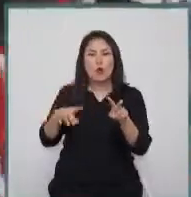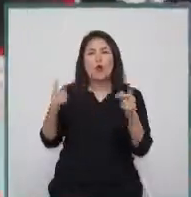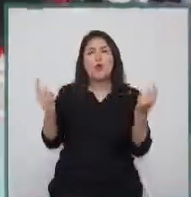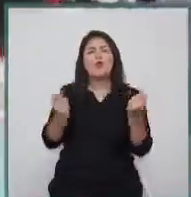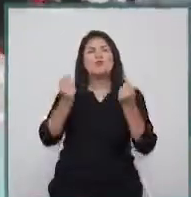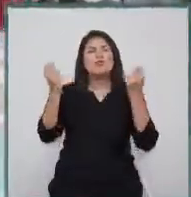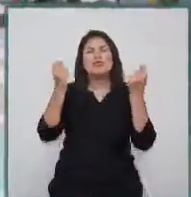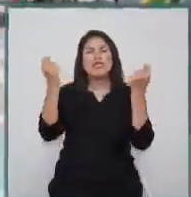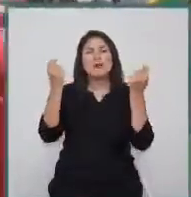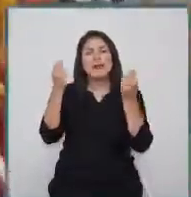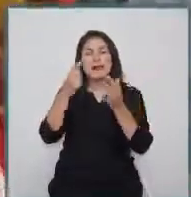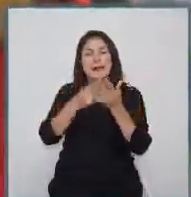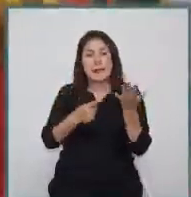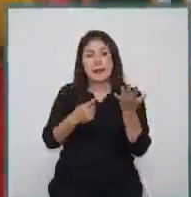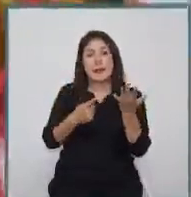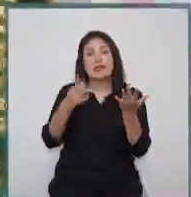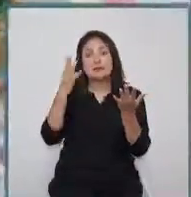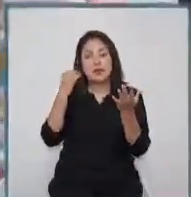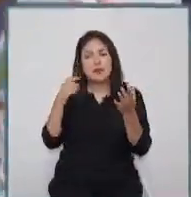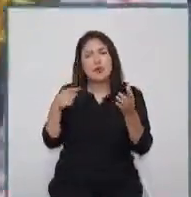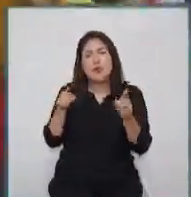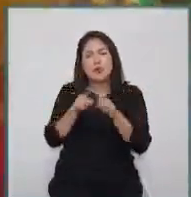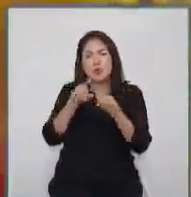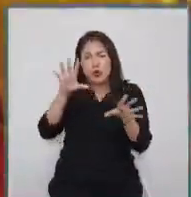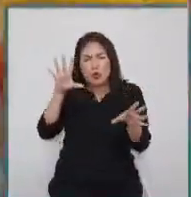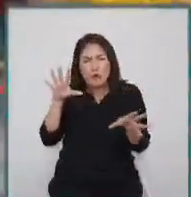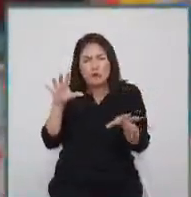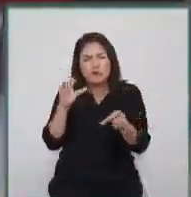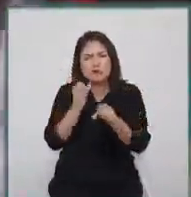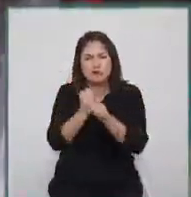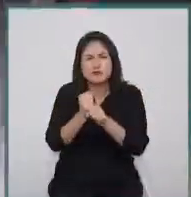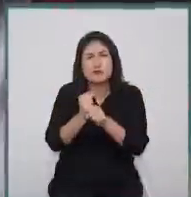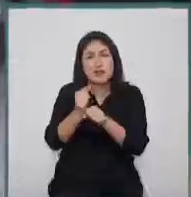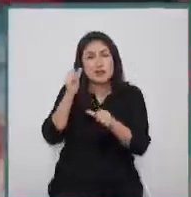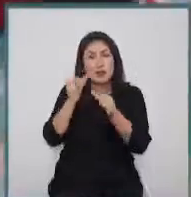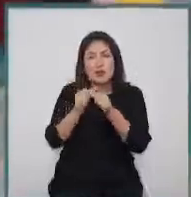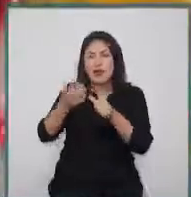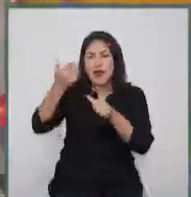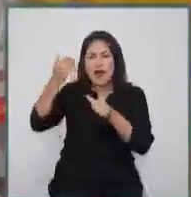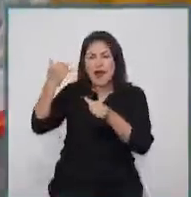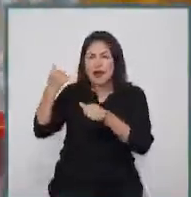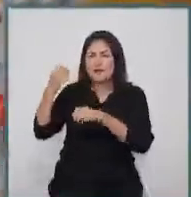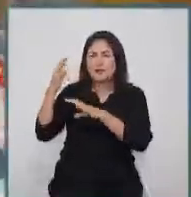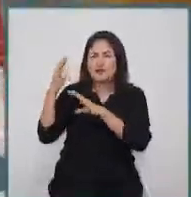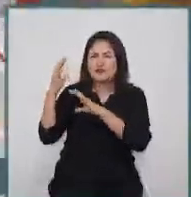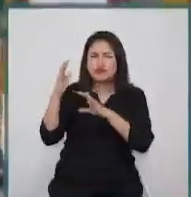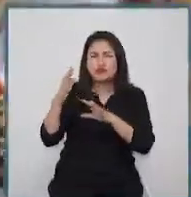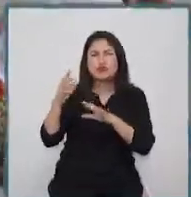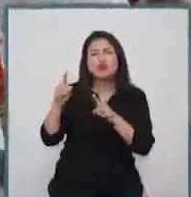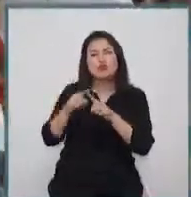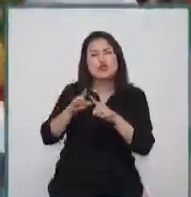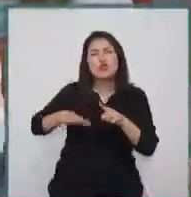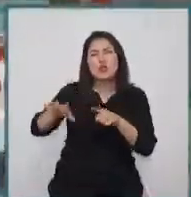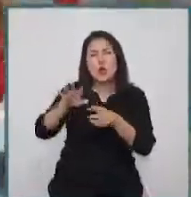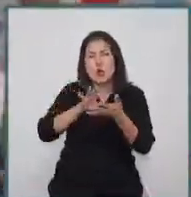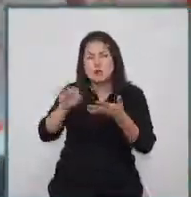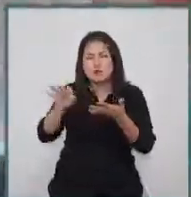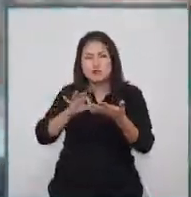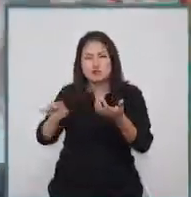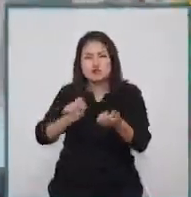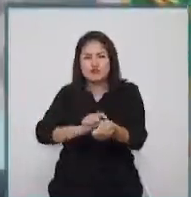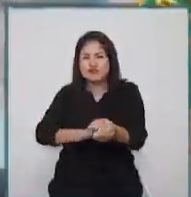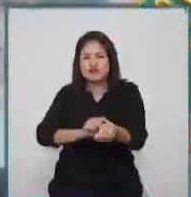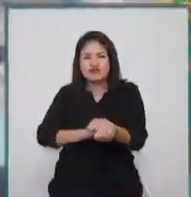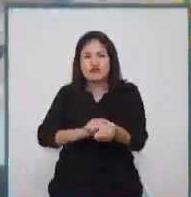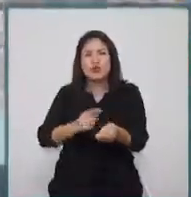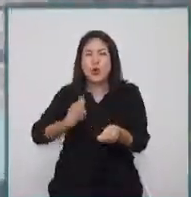los que celebramos, nosotros somos una síntesis viviente, lo decía Víctor Andrés Belaunde, tenemos de lo andino y de lo español,